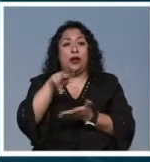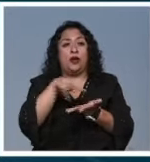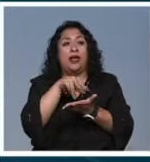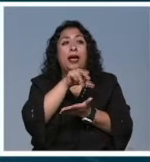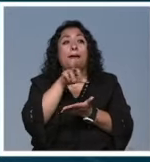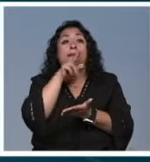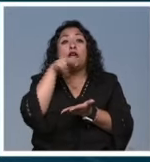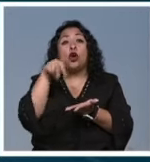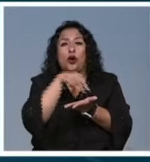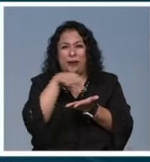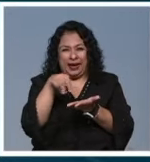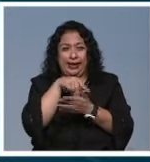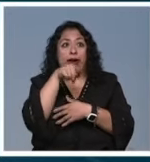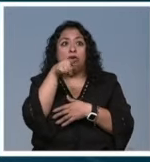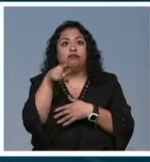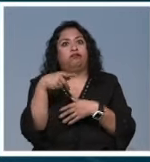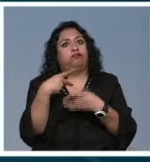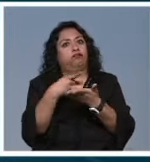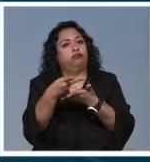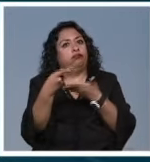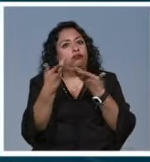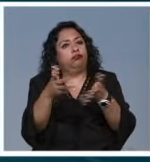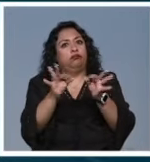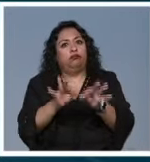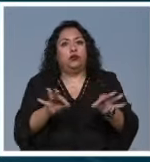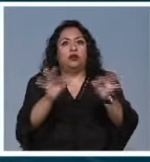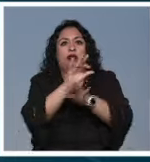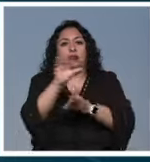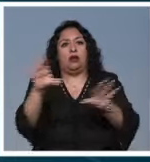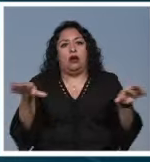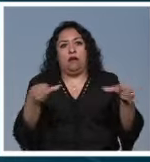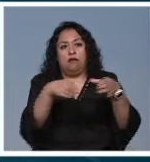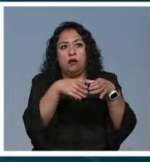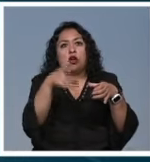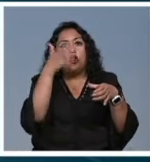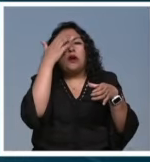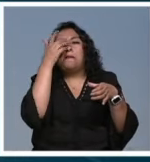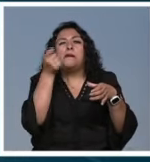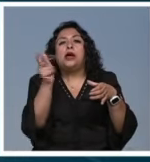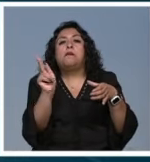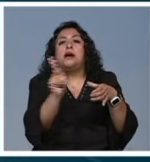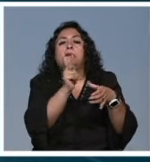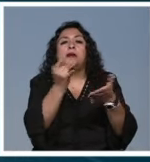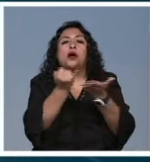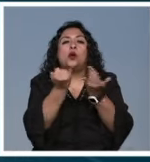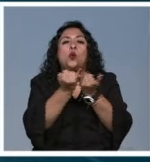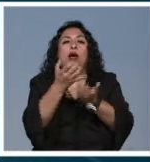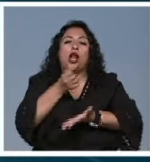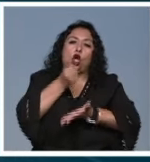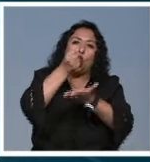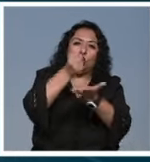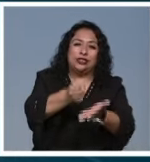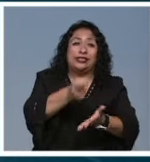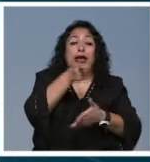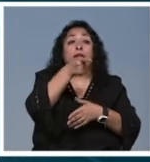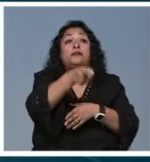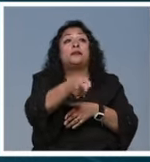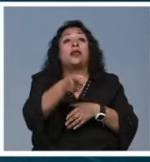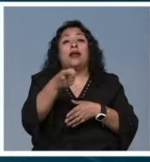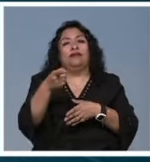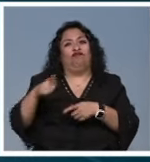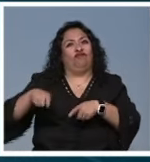mejor bailarín, considerado el galardón más prestigioso de la industria y conocido como el Oscar de esta disciplina. Proveniente de una familia